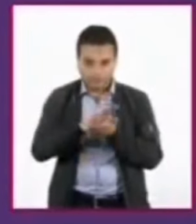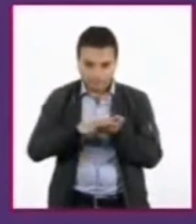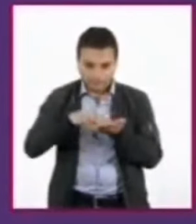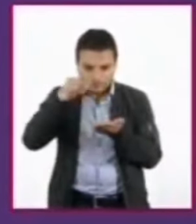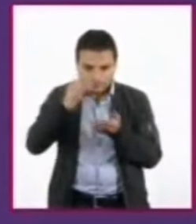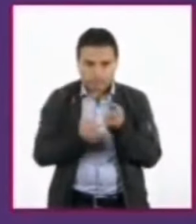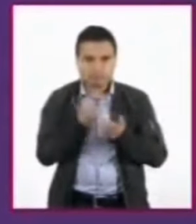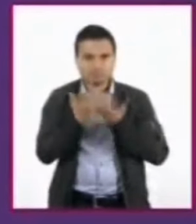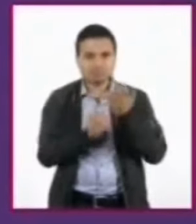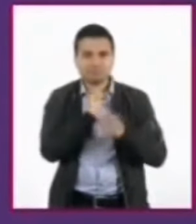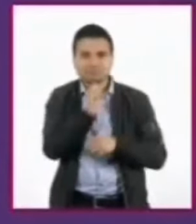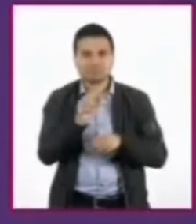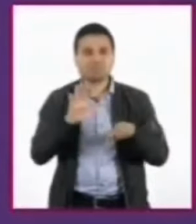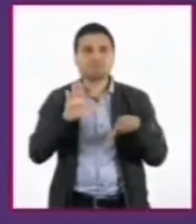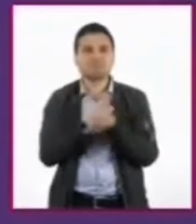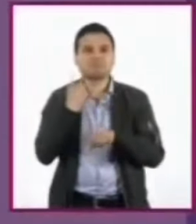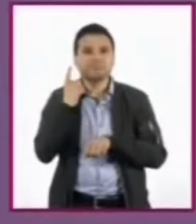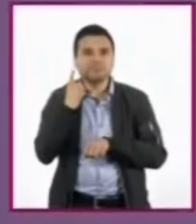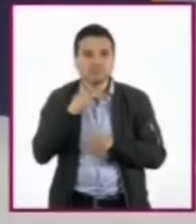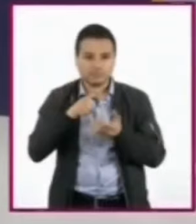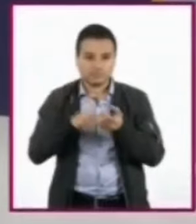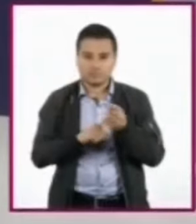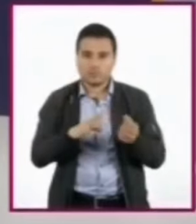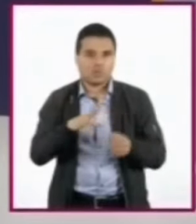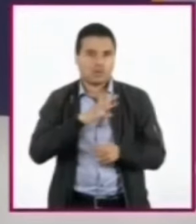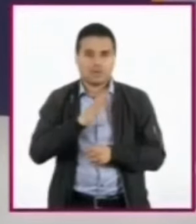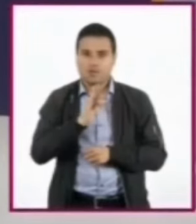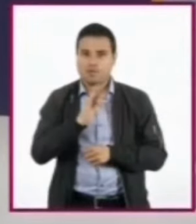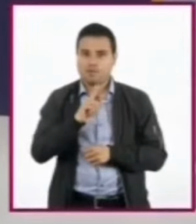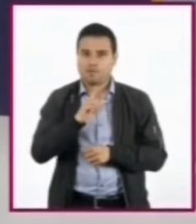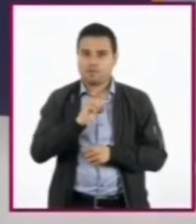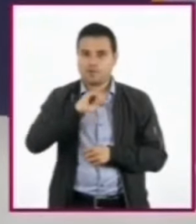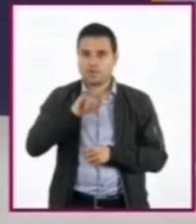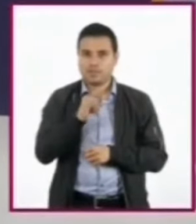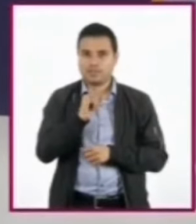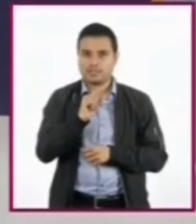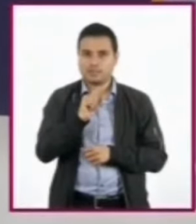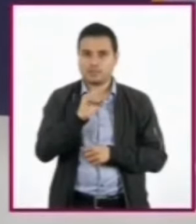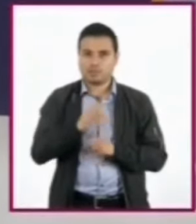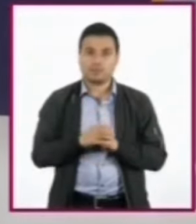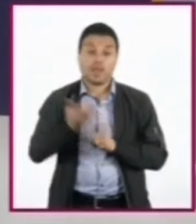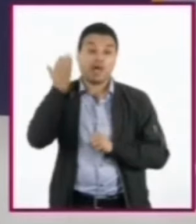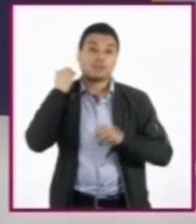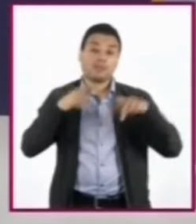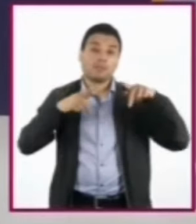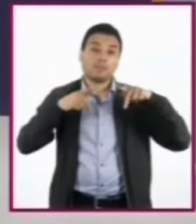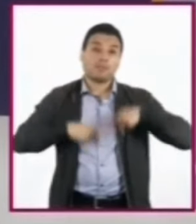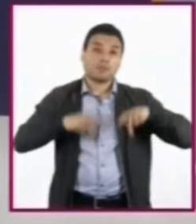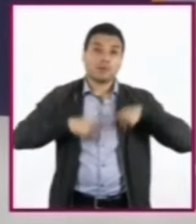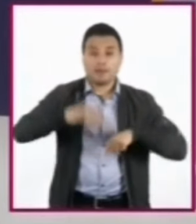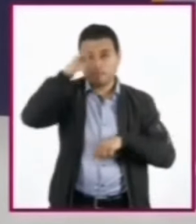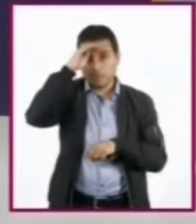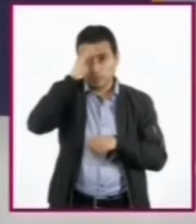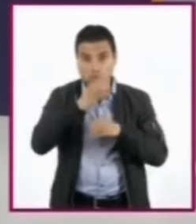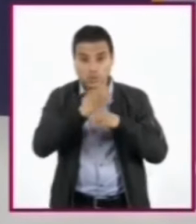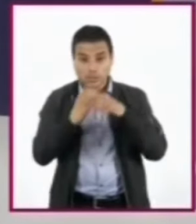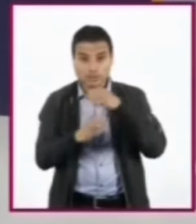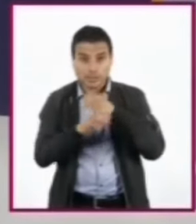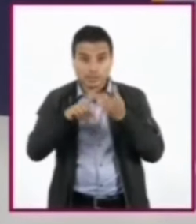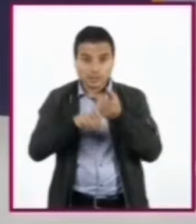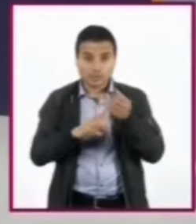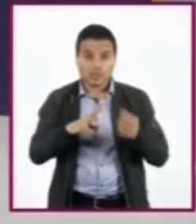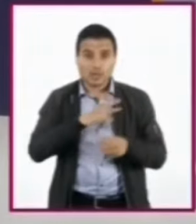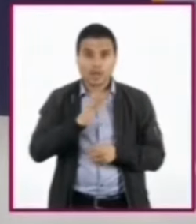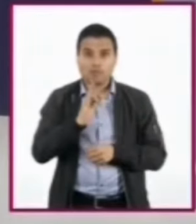ardían puesto que no contenían flogisto. Flogisto. Por eso se pensaba que las cosas arden. Entonces, ¿por qué